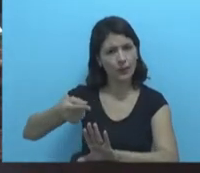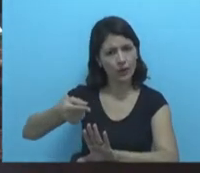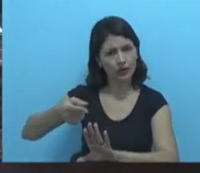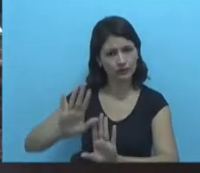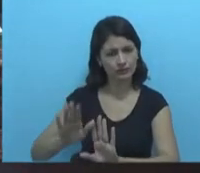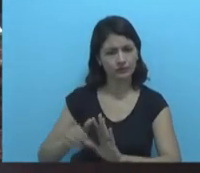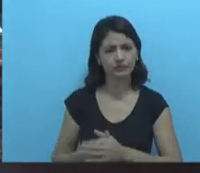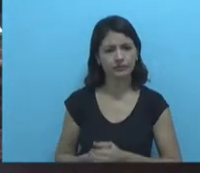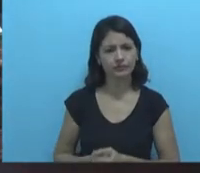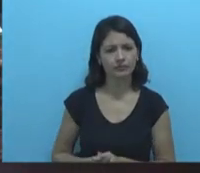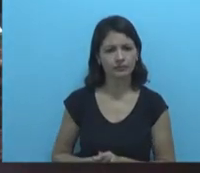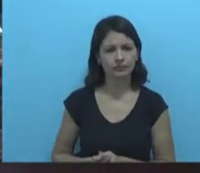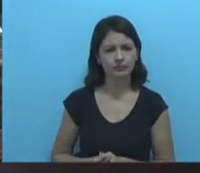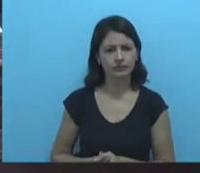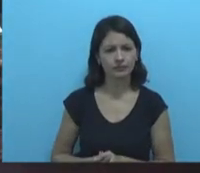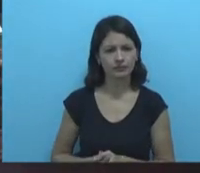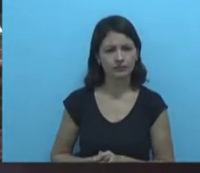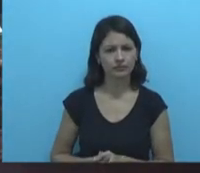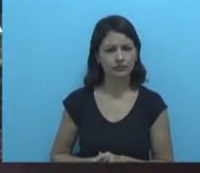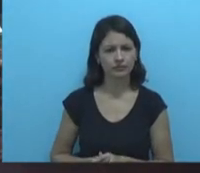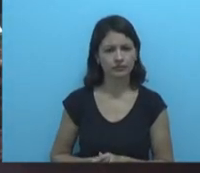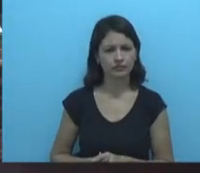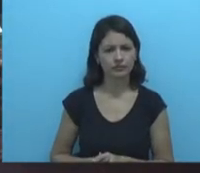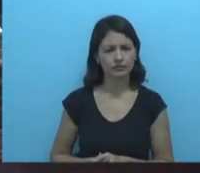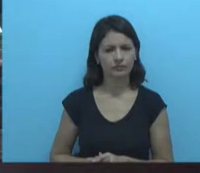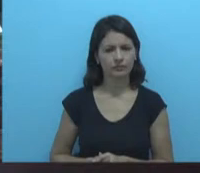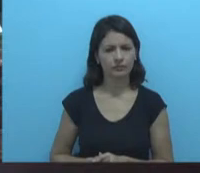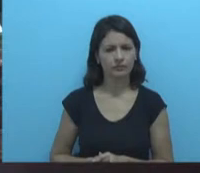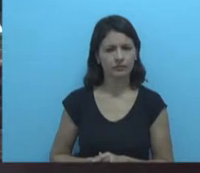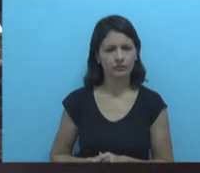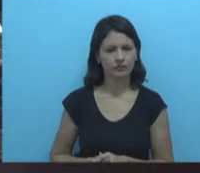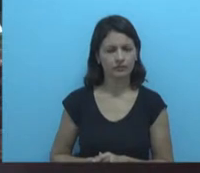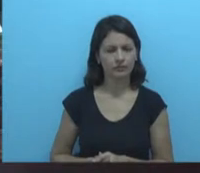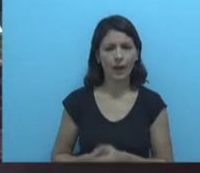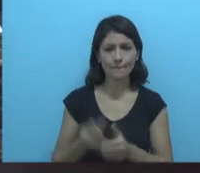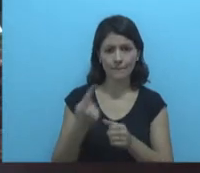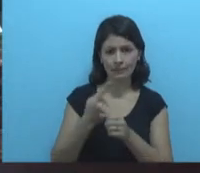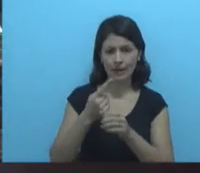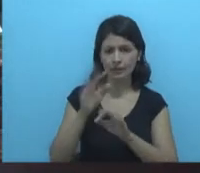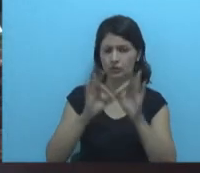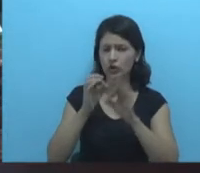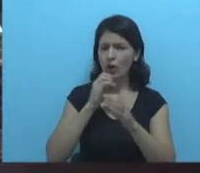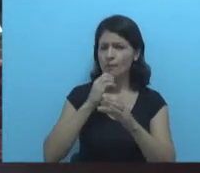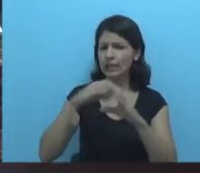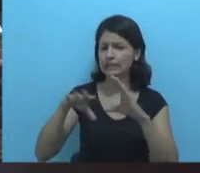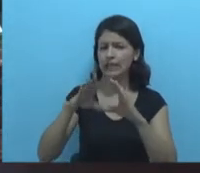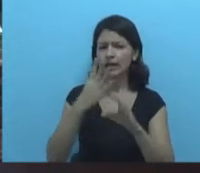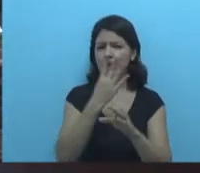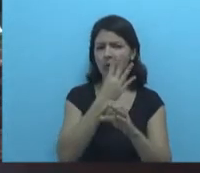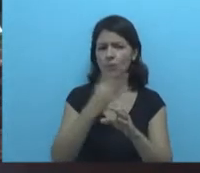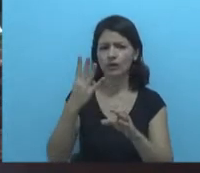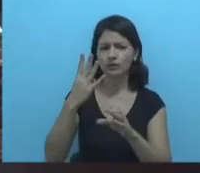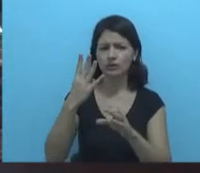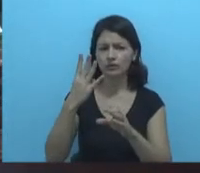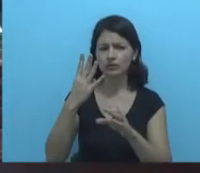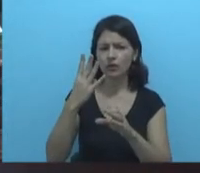bloque que fue leído recién por Secretaría. Uno es el mensaje